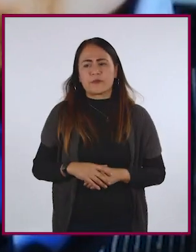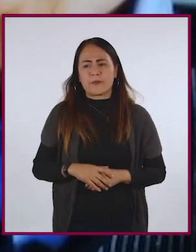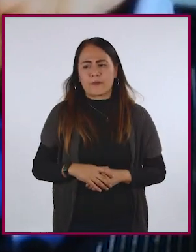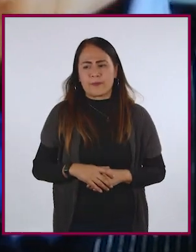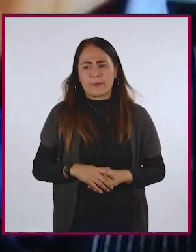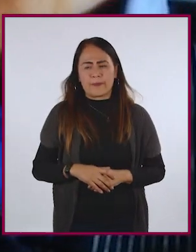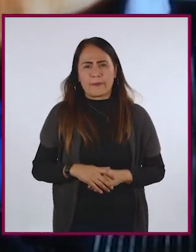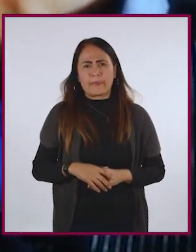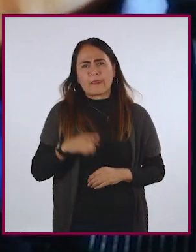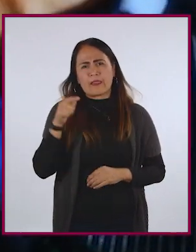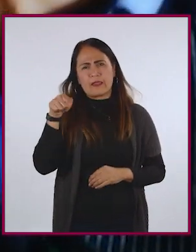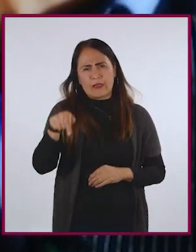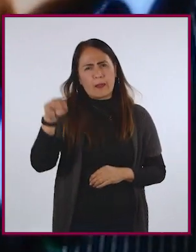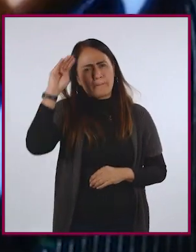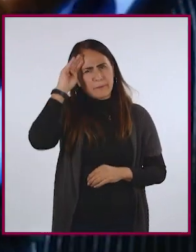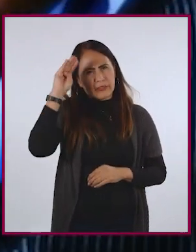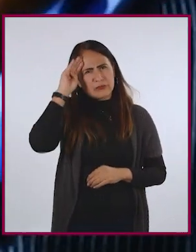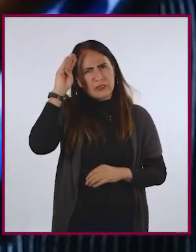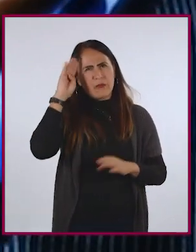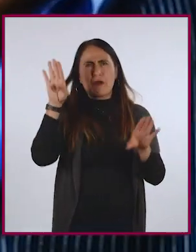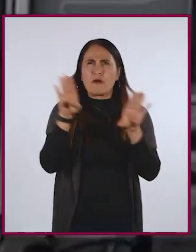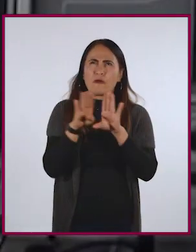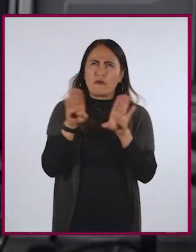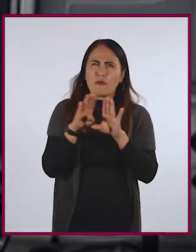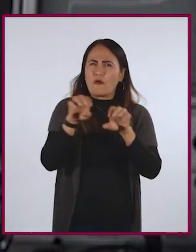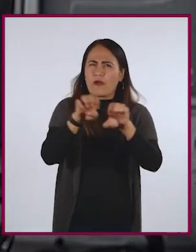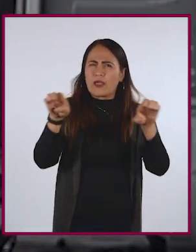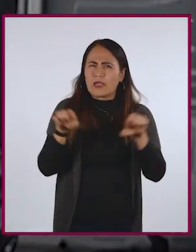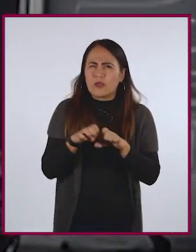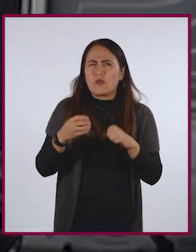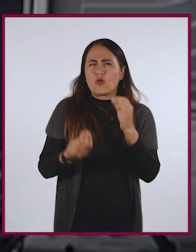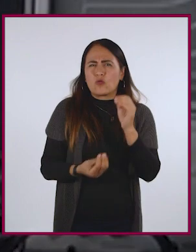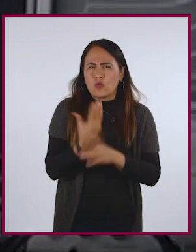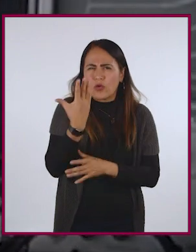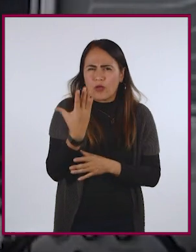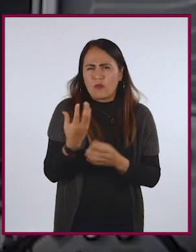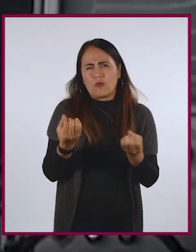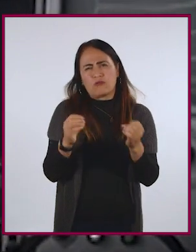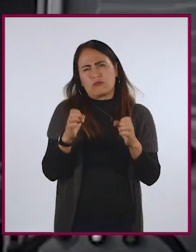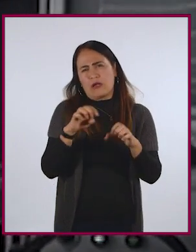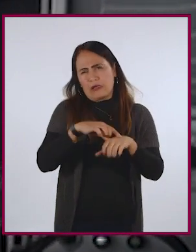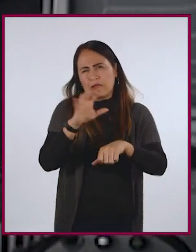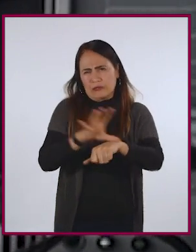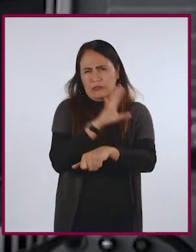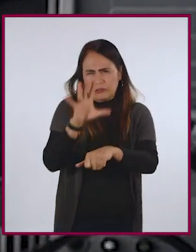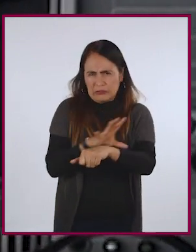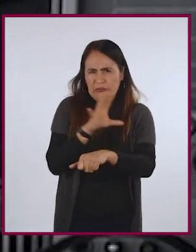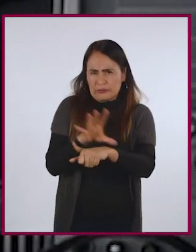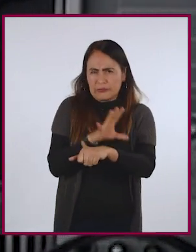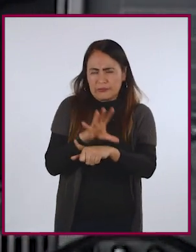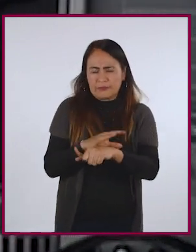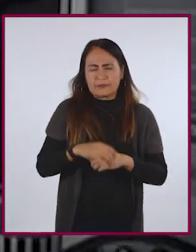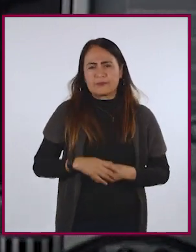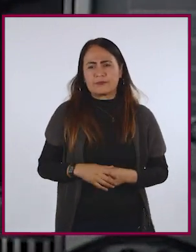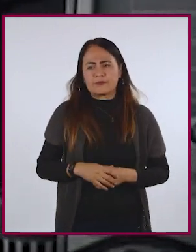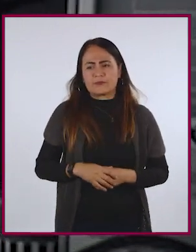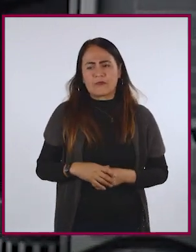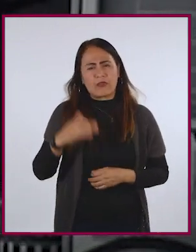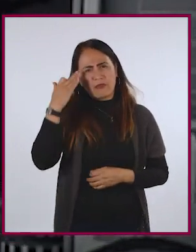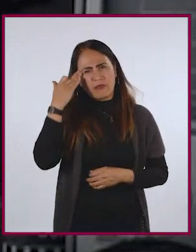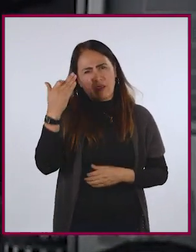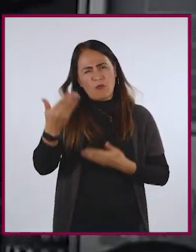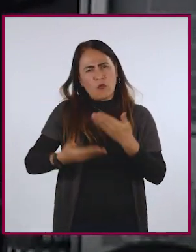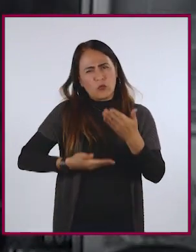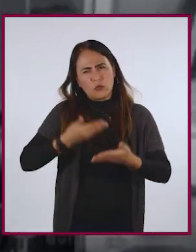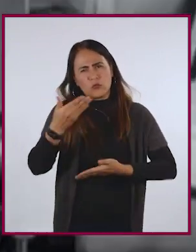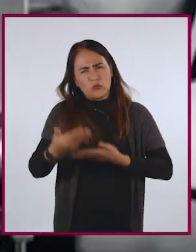general. Y entonces él pensaba en instrumentación óptica, instrumentación electrónica. Y a raíz de eso, con